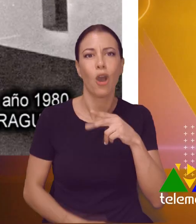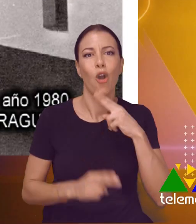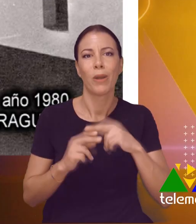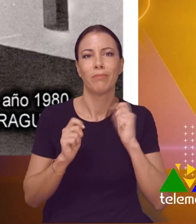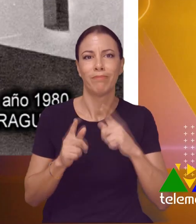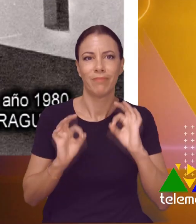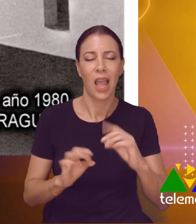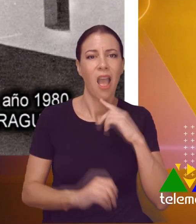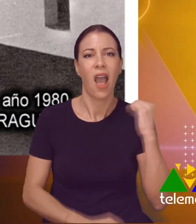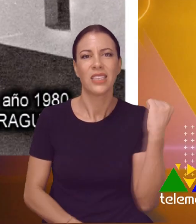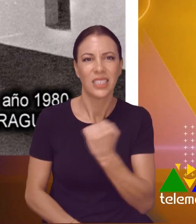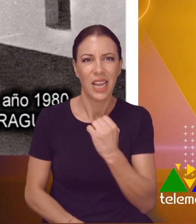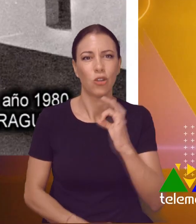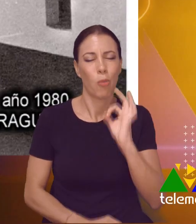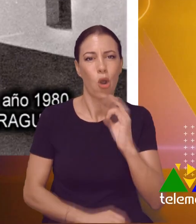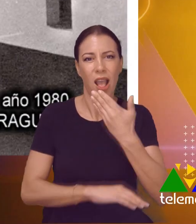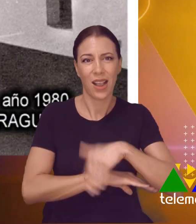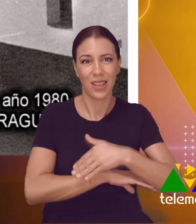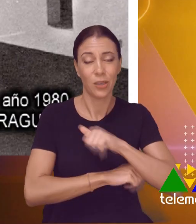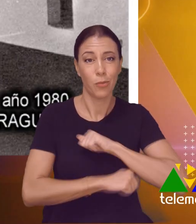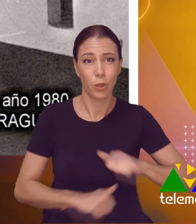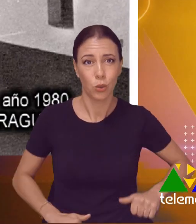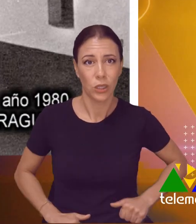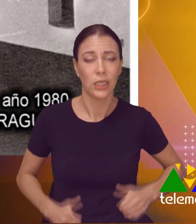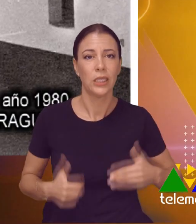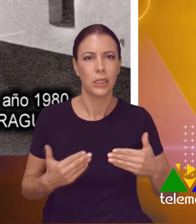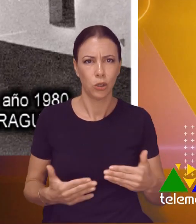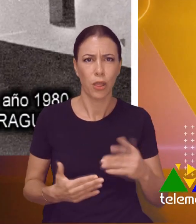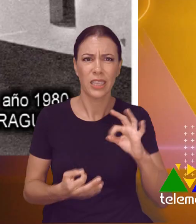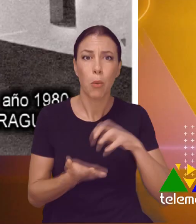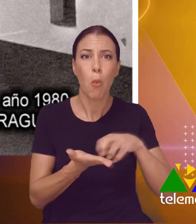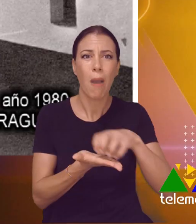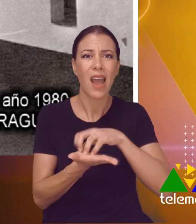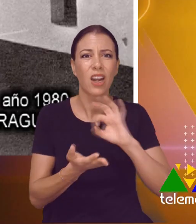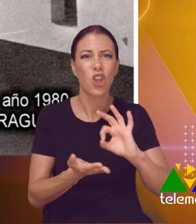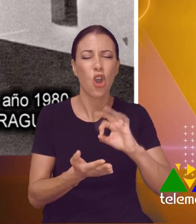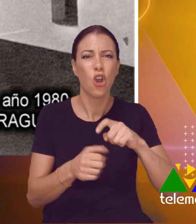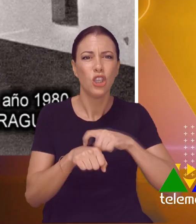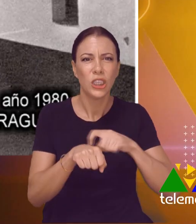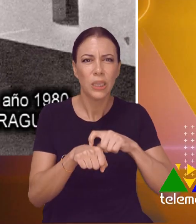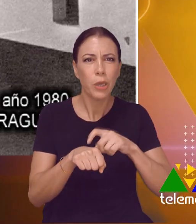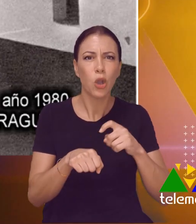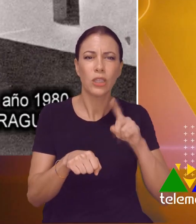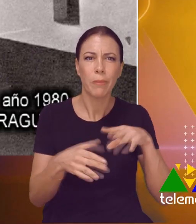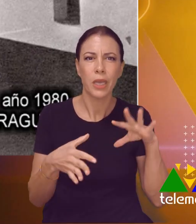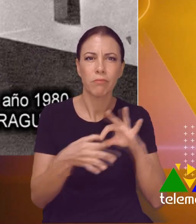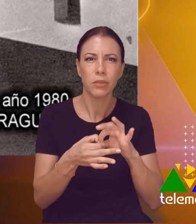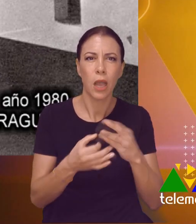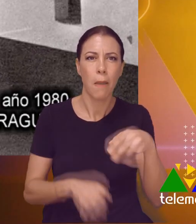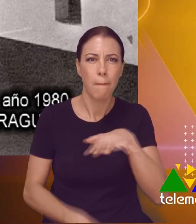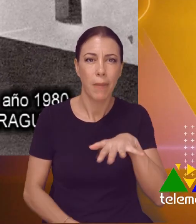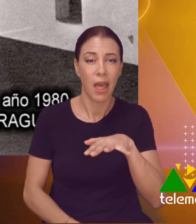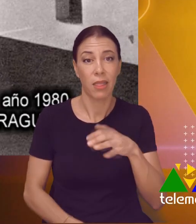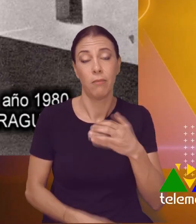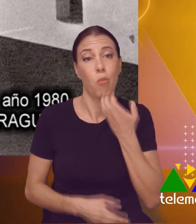el crimen de la calle Portuguesa, o el asesinato de la calle Portuguesa. Y es un barrio muy típico, una calle muy típica, una placita muy